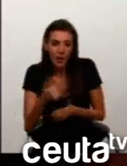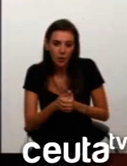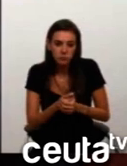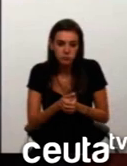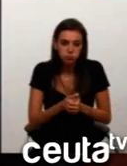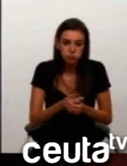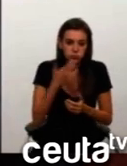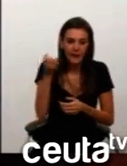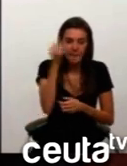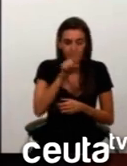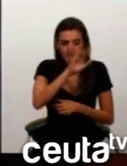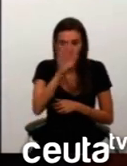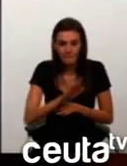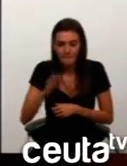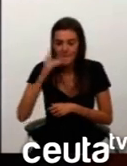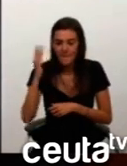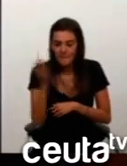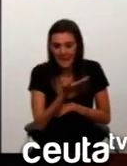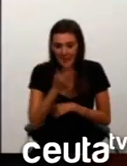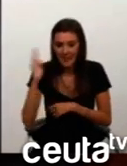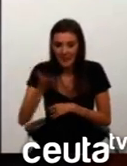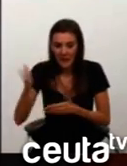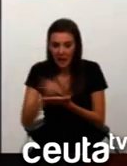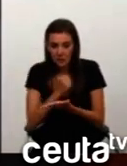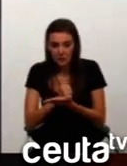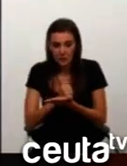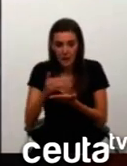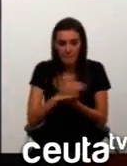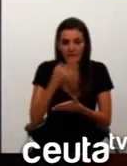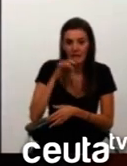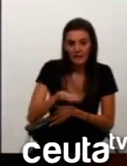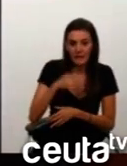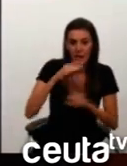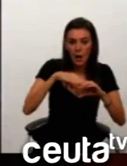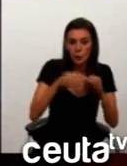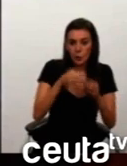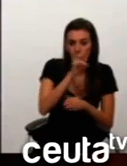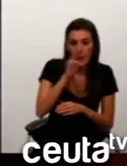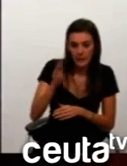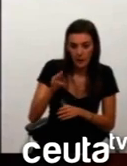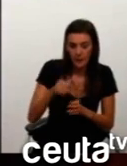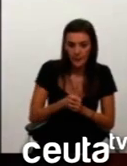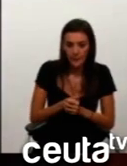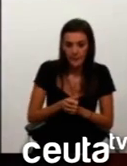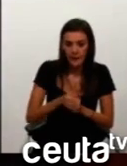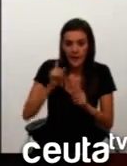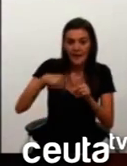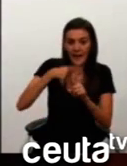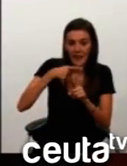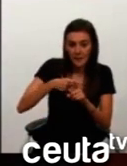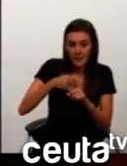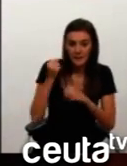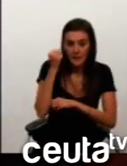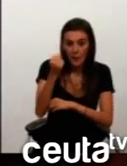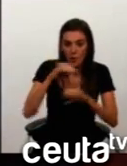que aparentemente nos perjudica a todos y que solo beneficia al Partido Popular y que además se lo